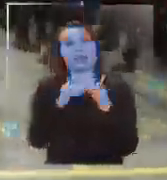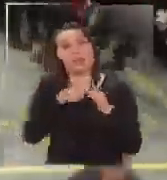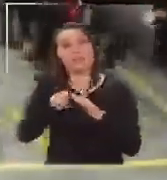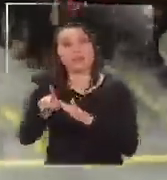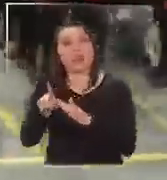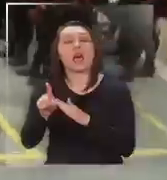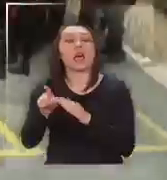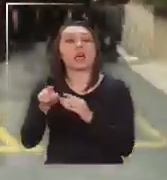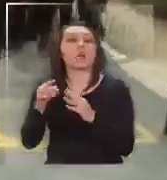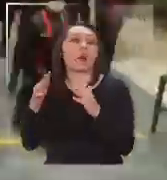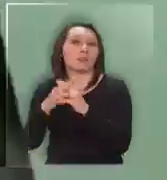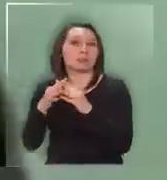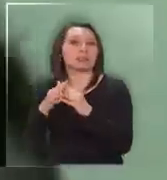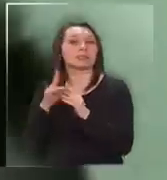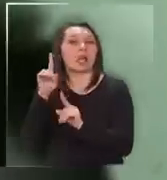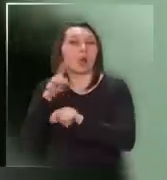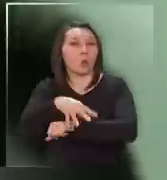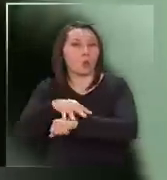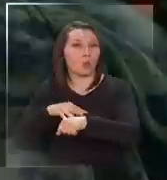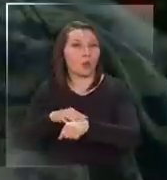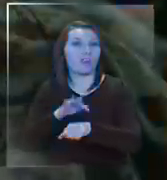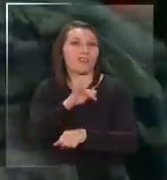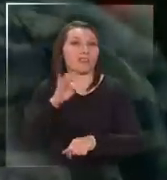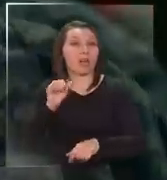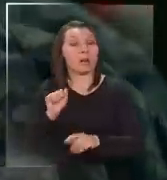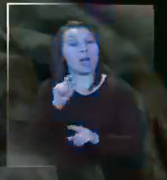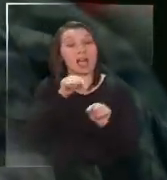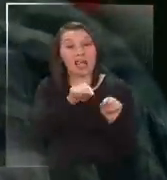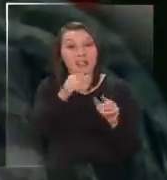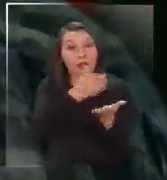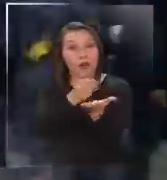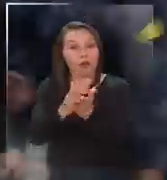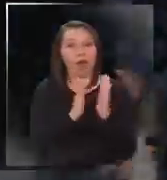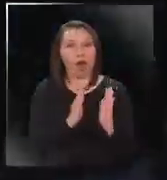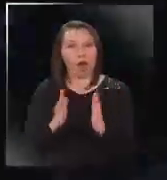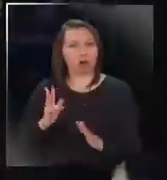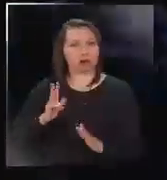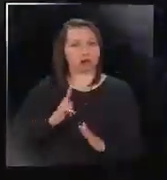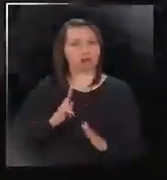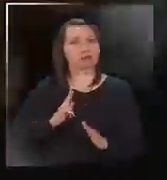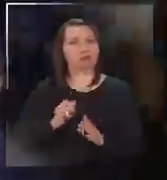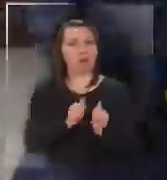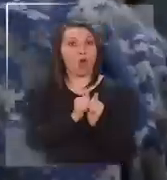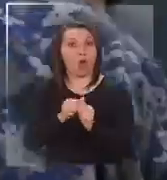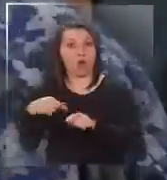o institución armada. Estos colegios están convencidos que el orden, la disciplina y el